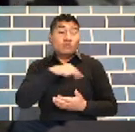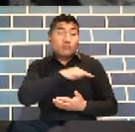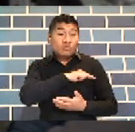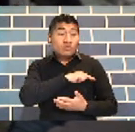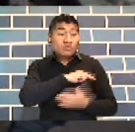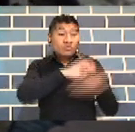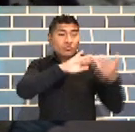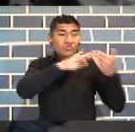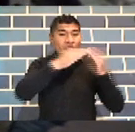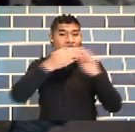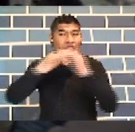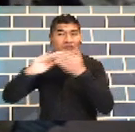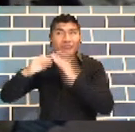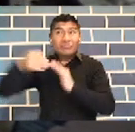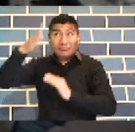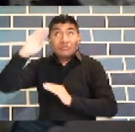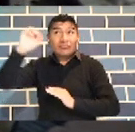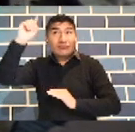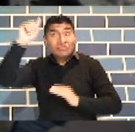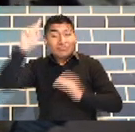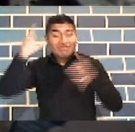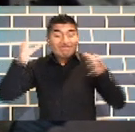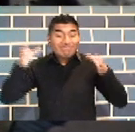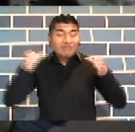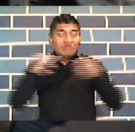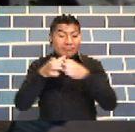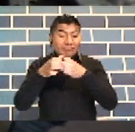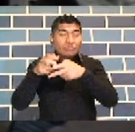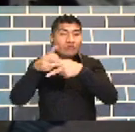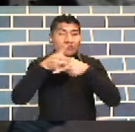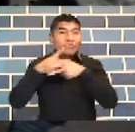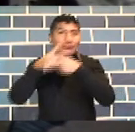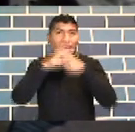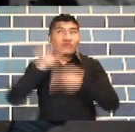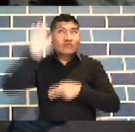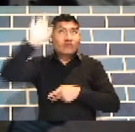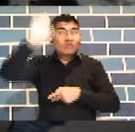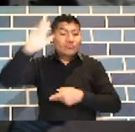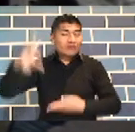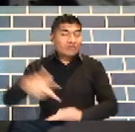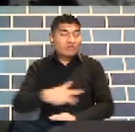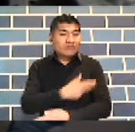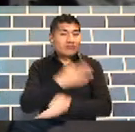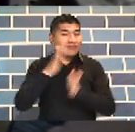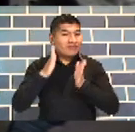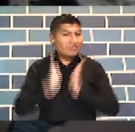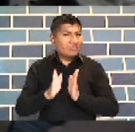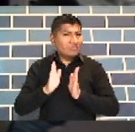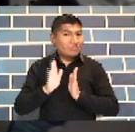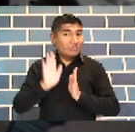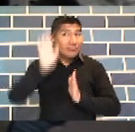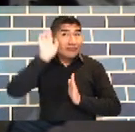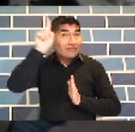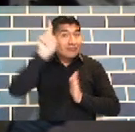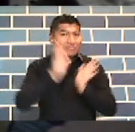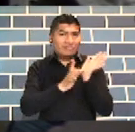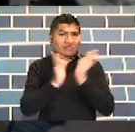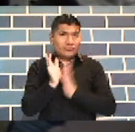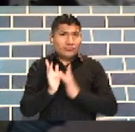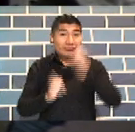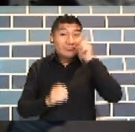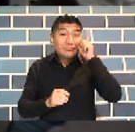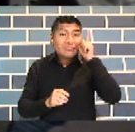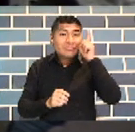de Dios reunido y cuidado por sus pastores, por Jesús, que es